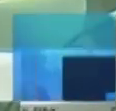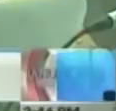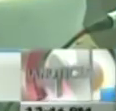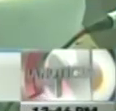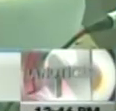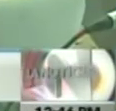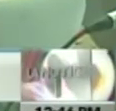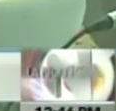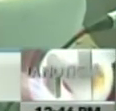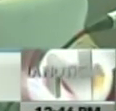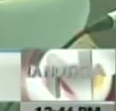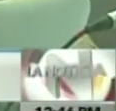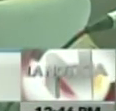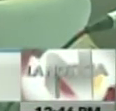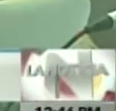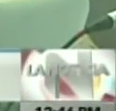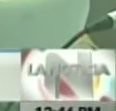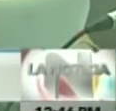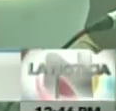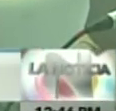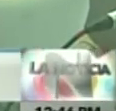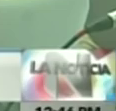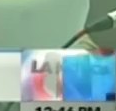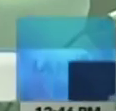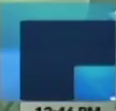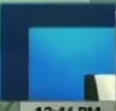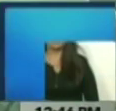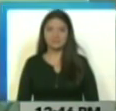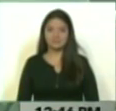Bueno, les puedo dar otros datos.